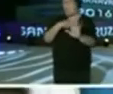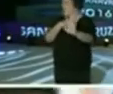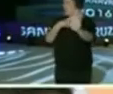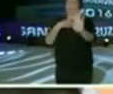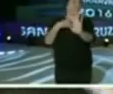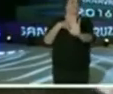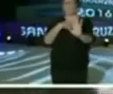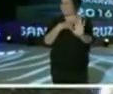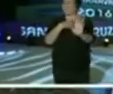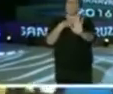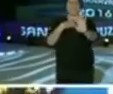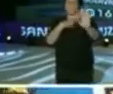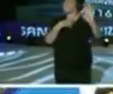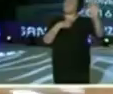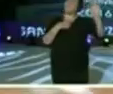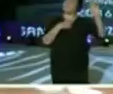no puede no.